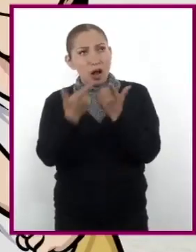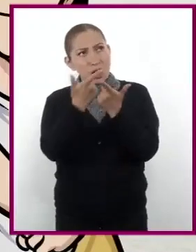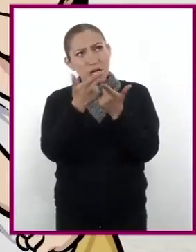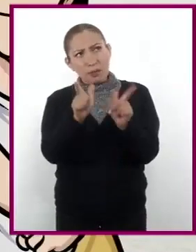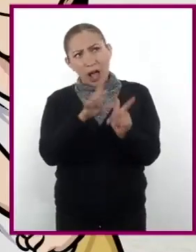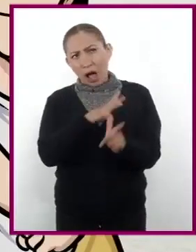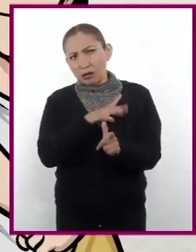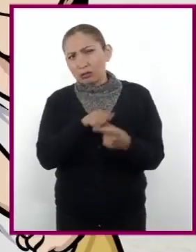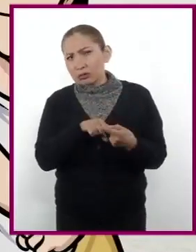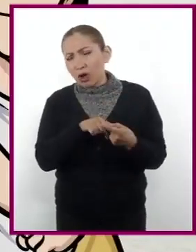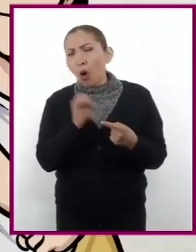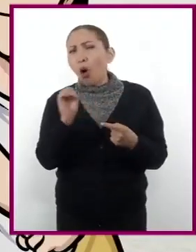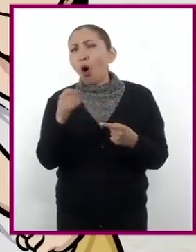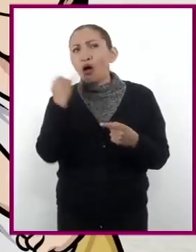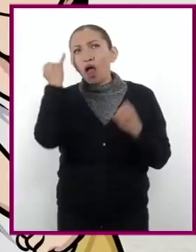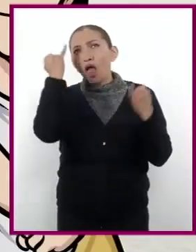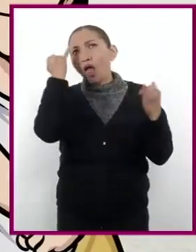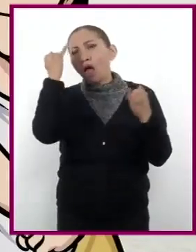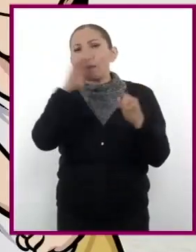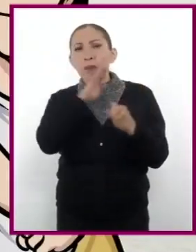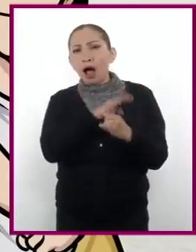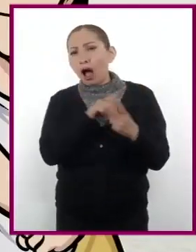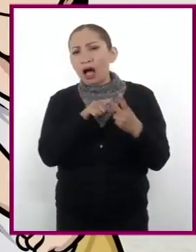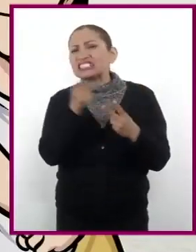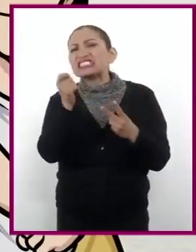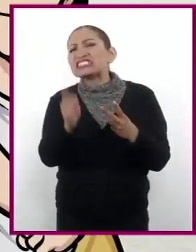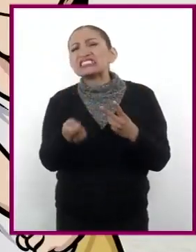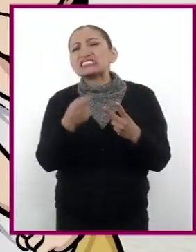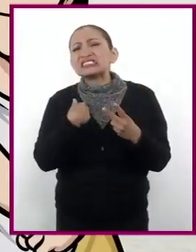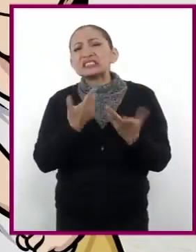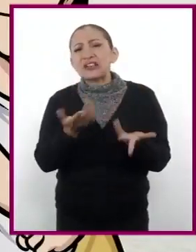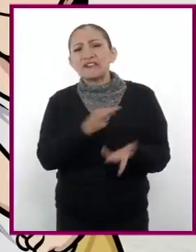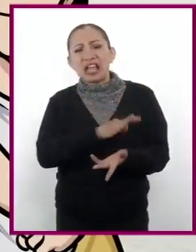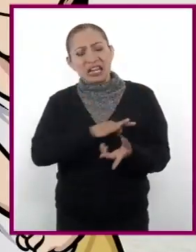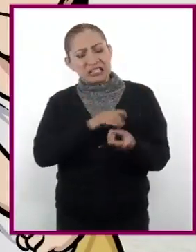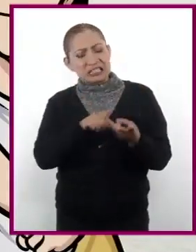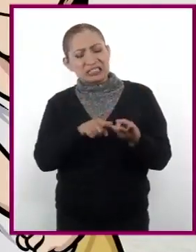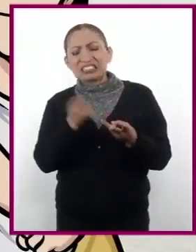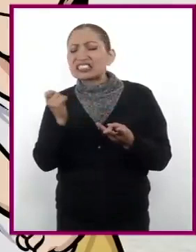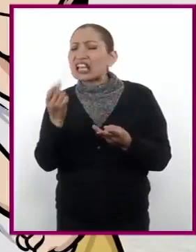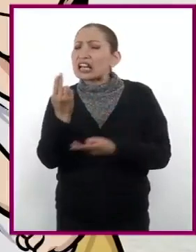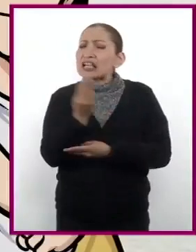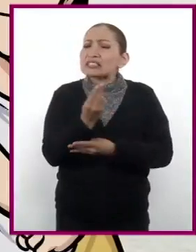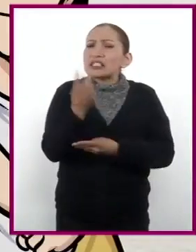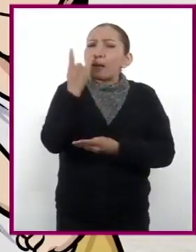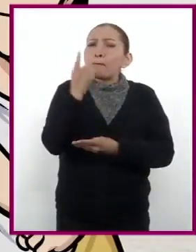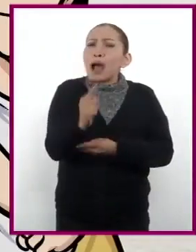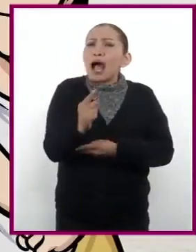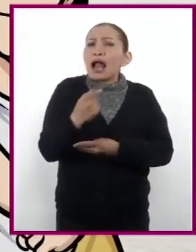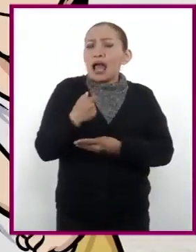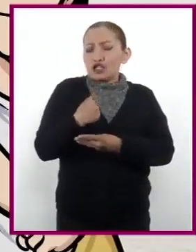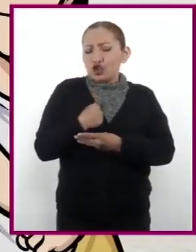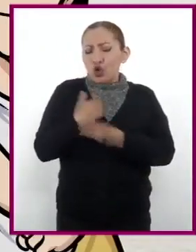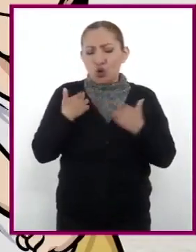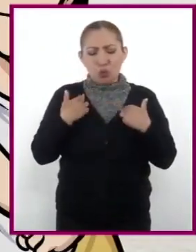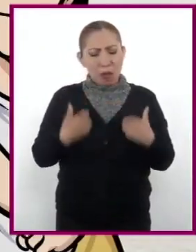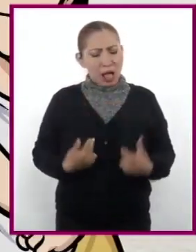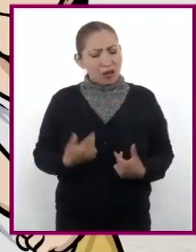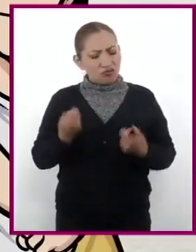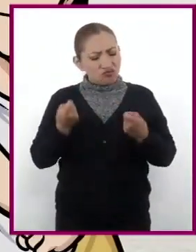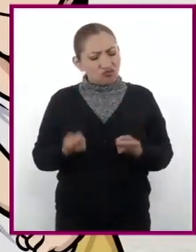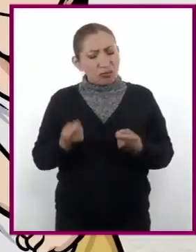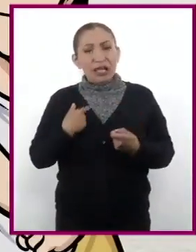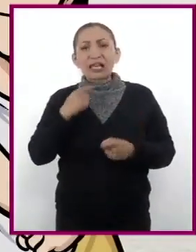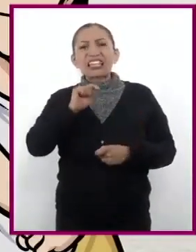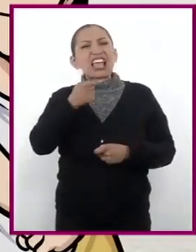libertad existe o es una ilusión? ¿Qué significa ser feliz? ¿Qué se necesita para ser humano? ¿Qué